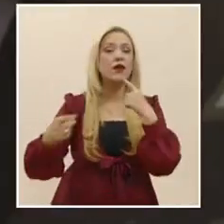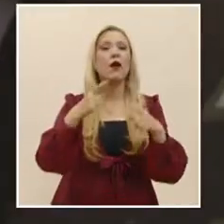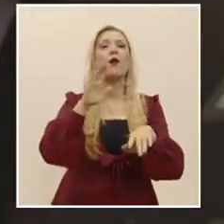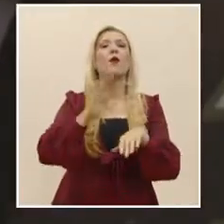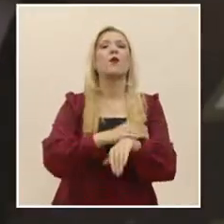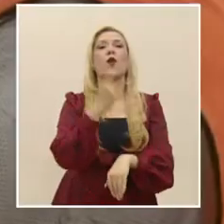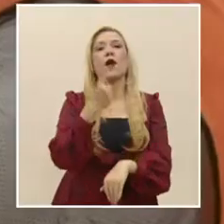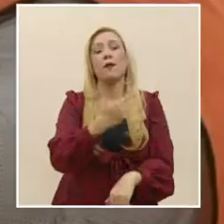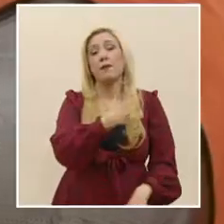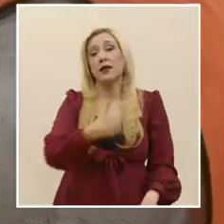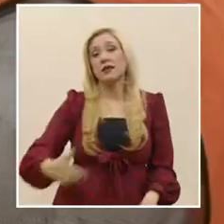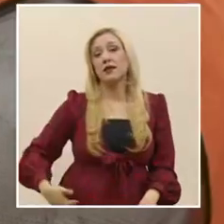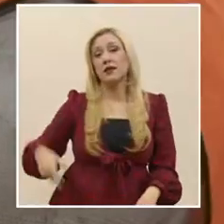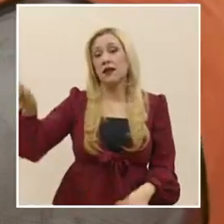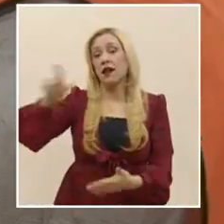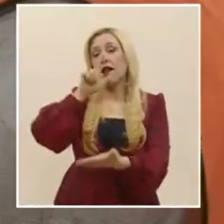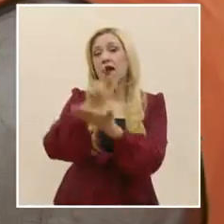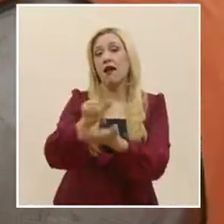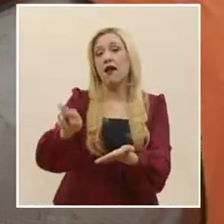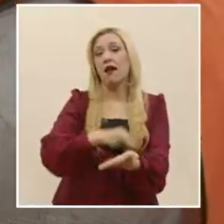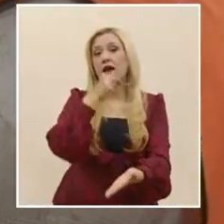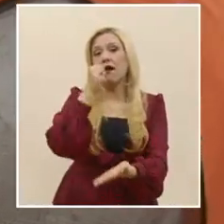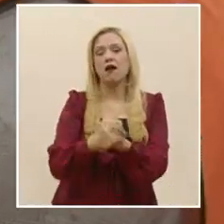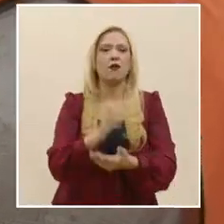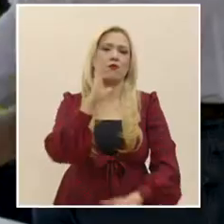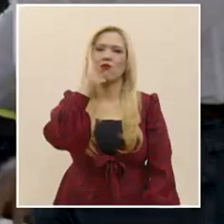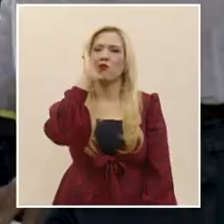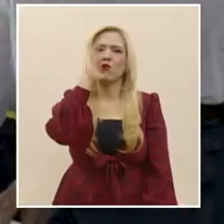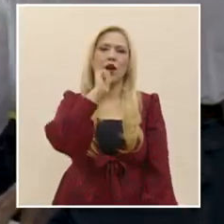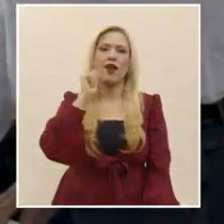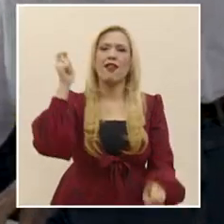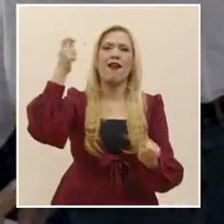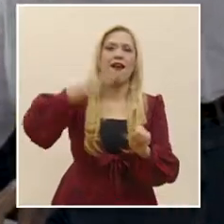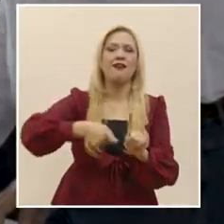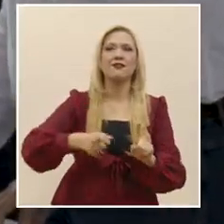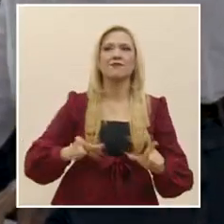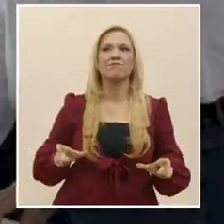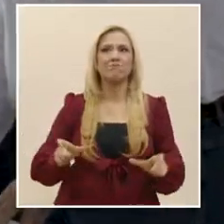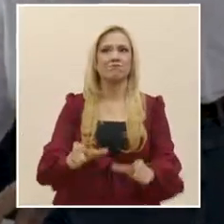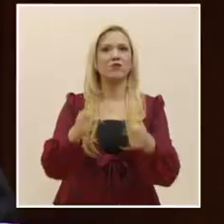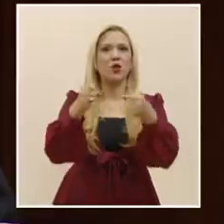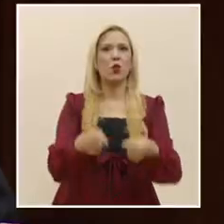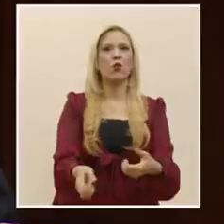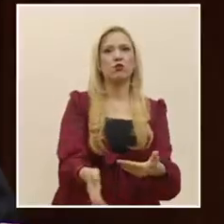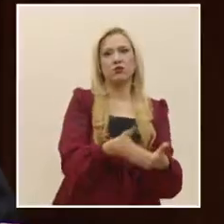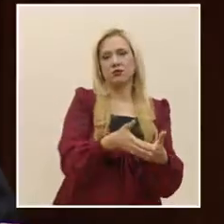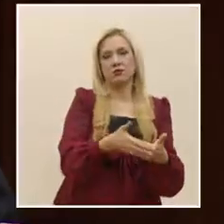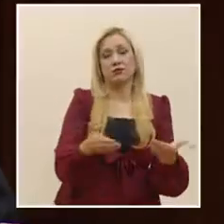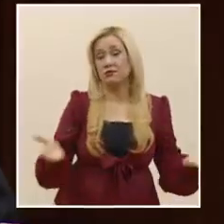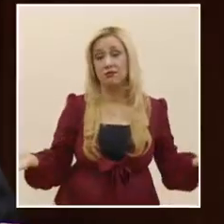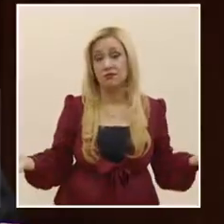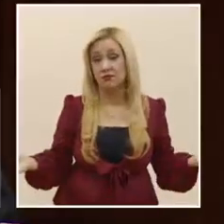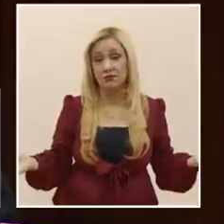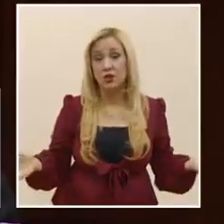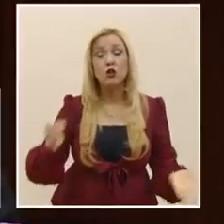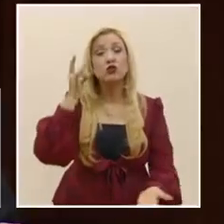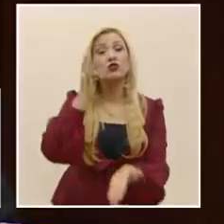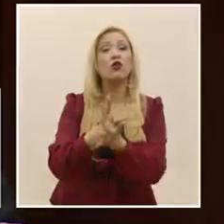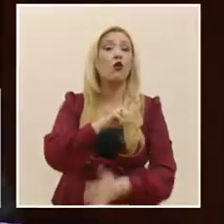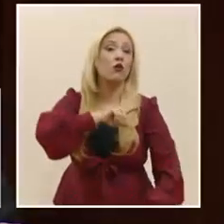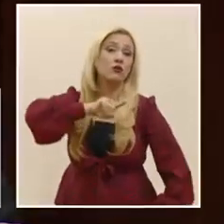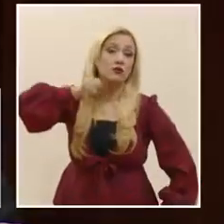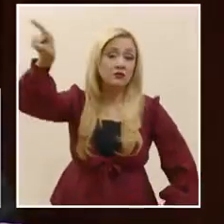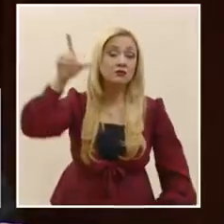acuerdo presidencial no puede dar contenido al concepto de seguridad nacional. Solo puede ser el Congreso de la